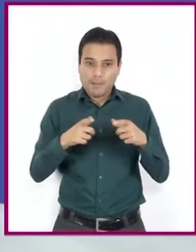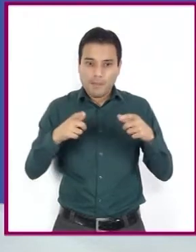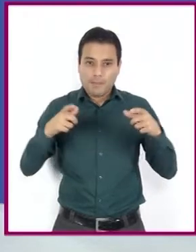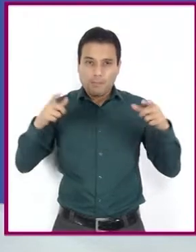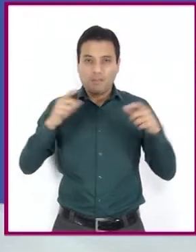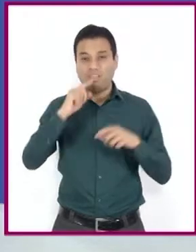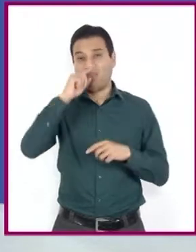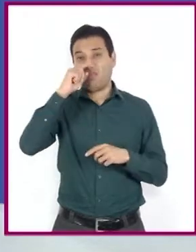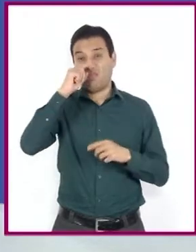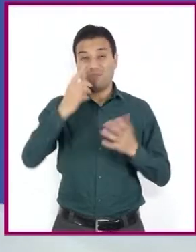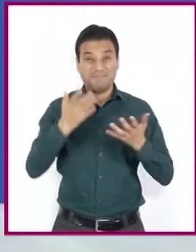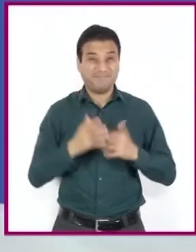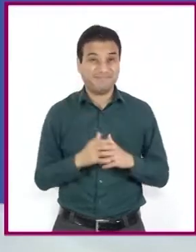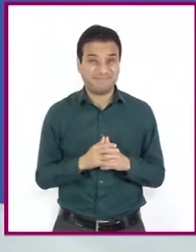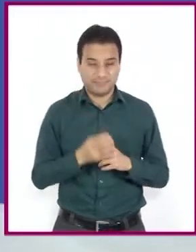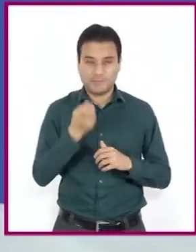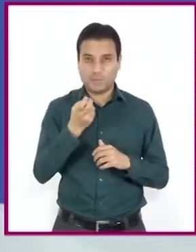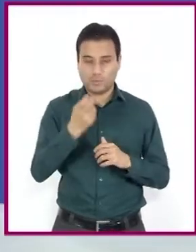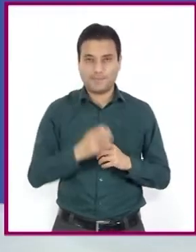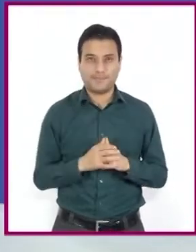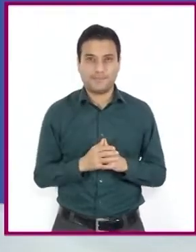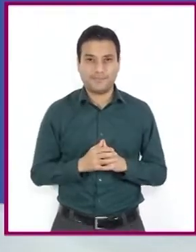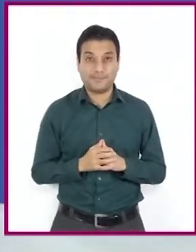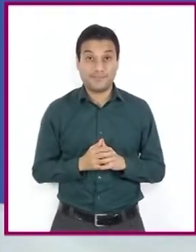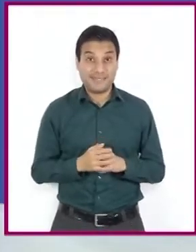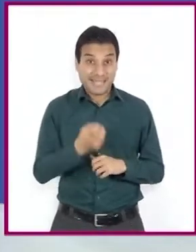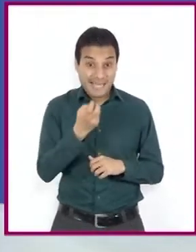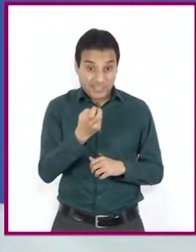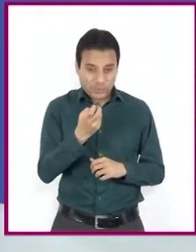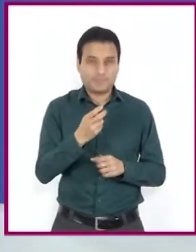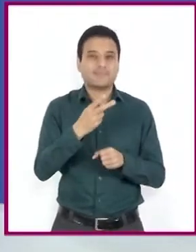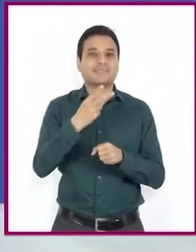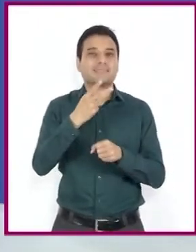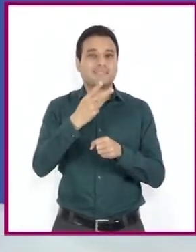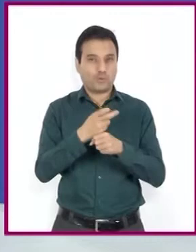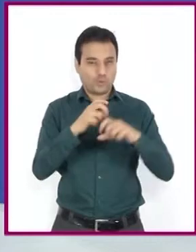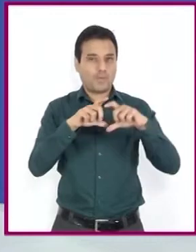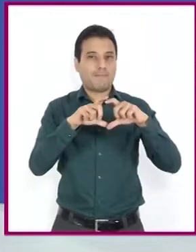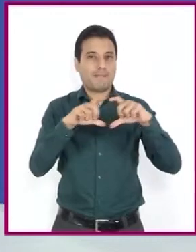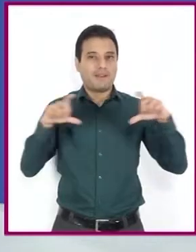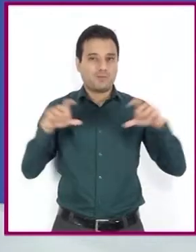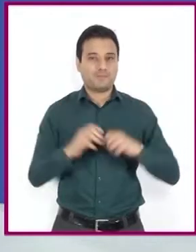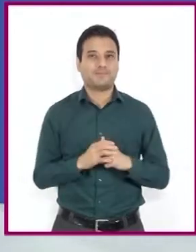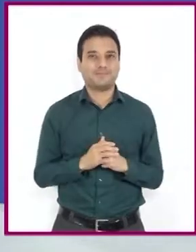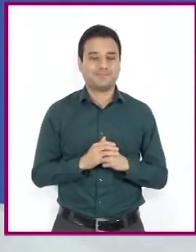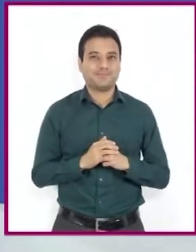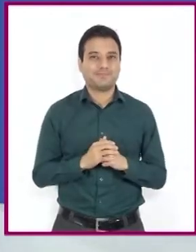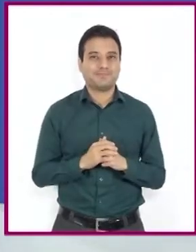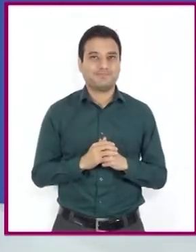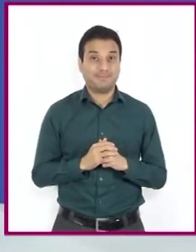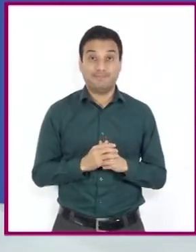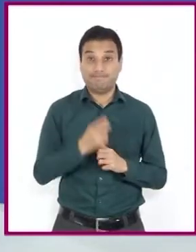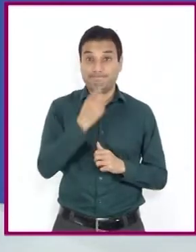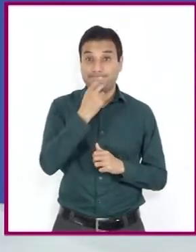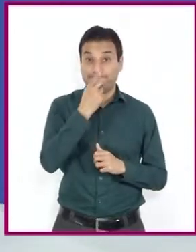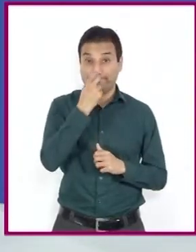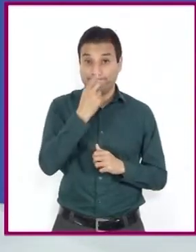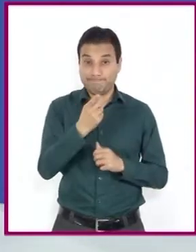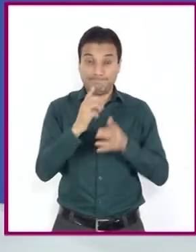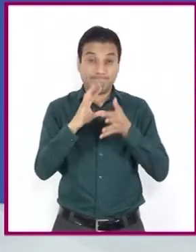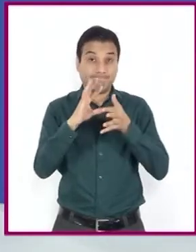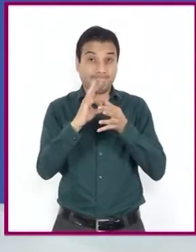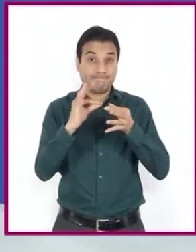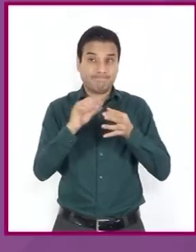Efectivamente. Así que este sería entonces el segundo párrafo, pues nos define su